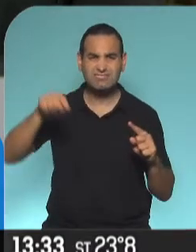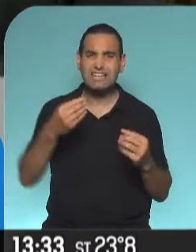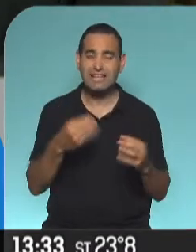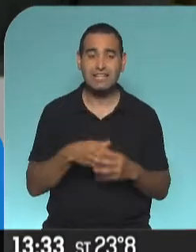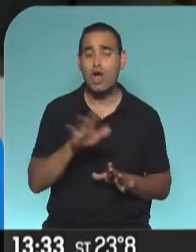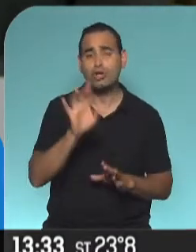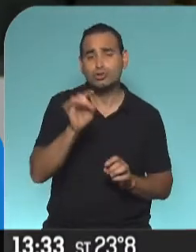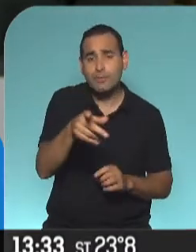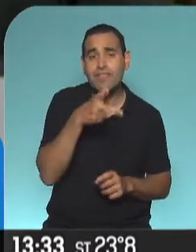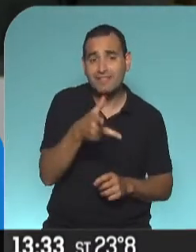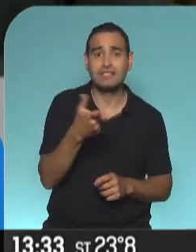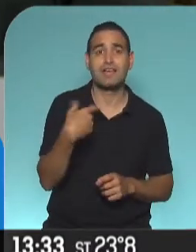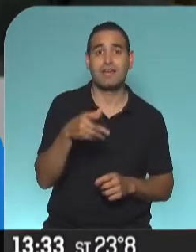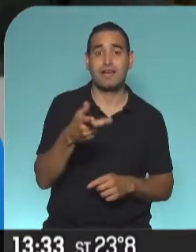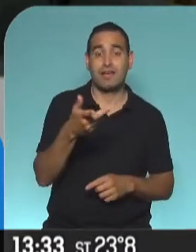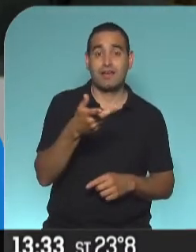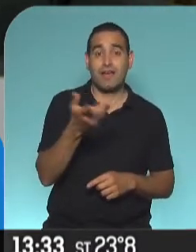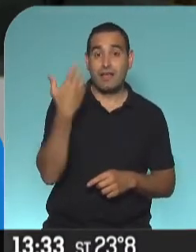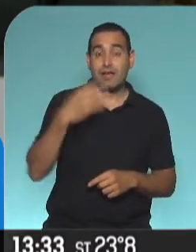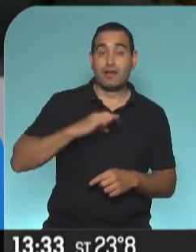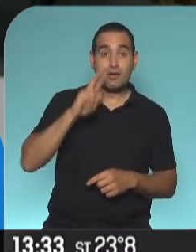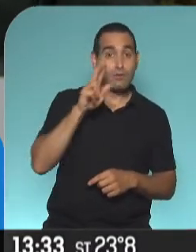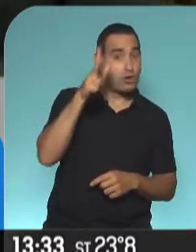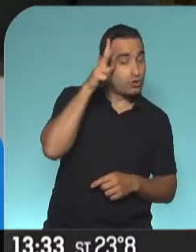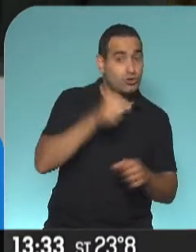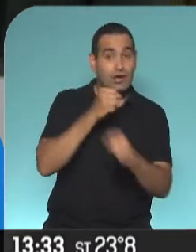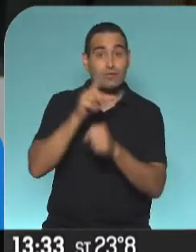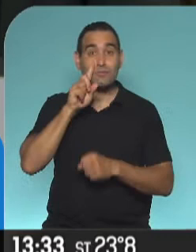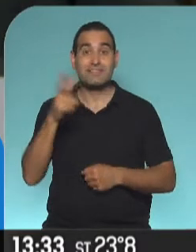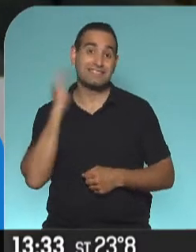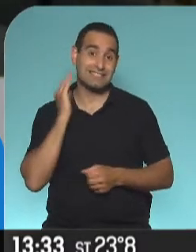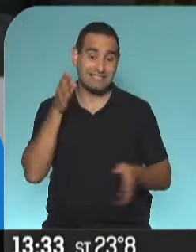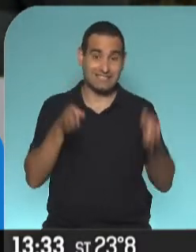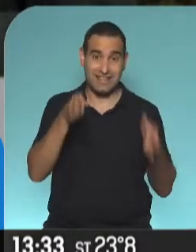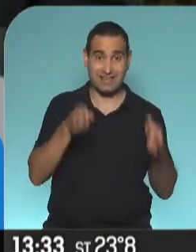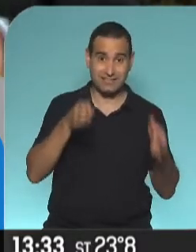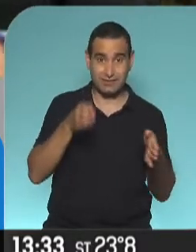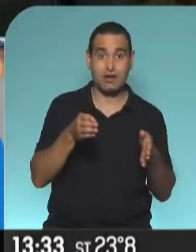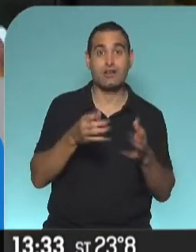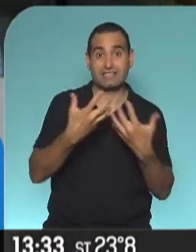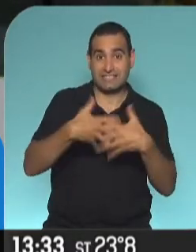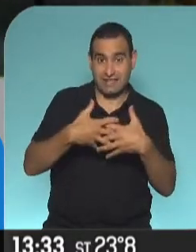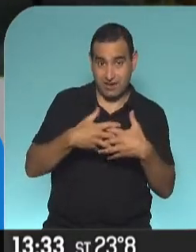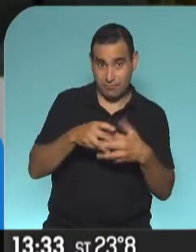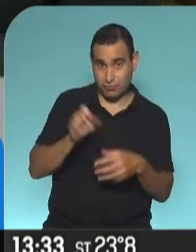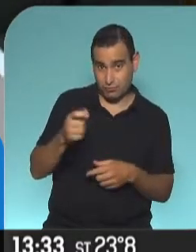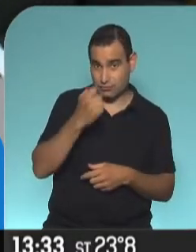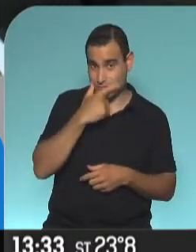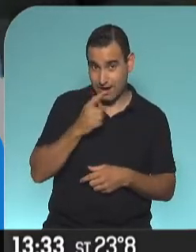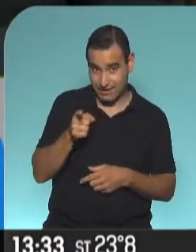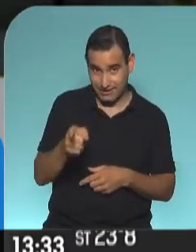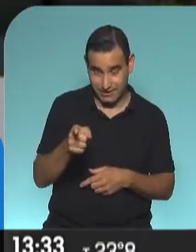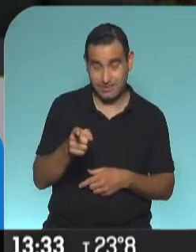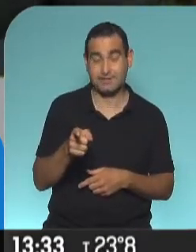es simplemente lo que creció durante la aplicación del 2008 hasta el 2016 con esta misma fórmula cuando se aplicaba durante